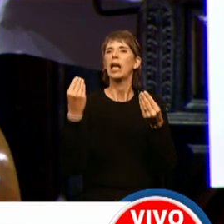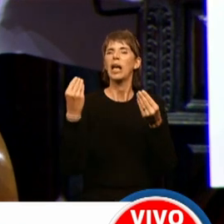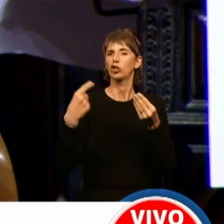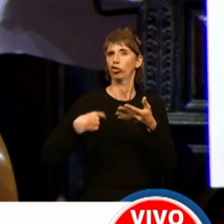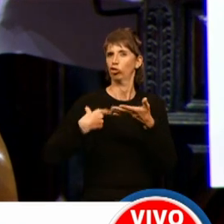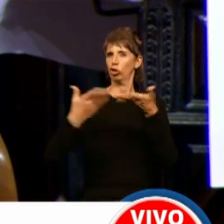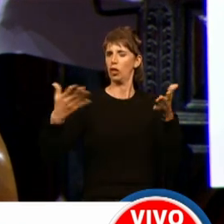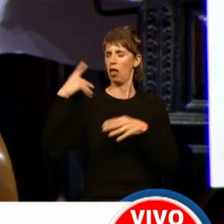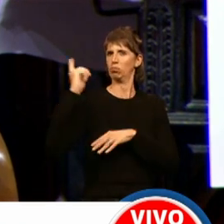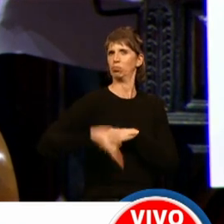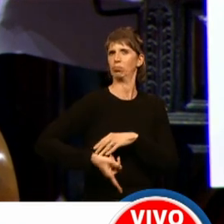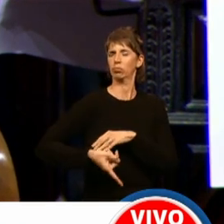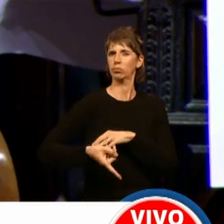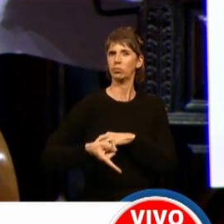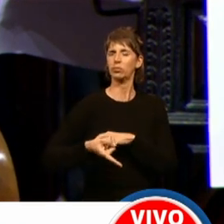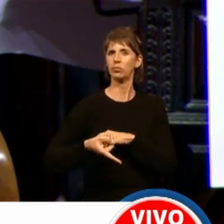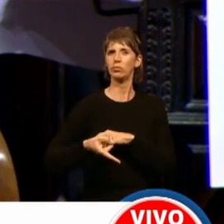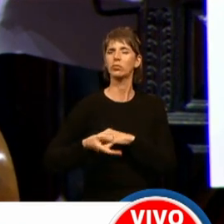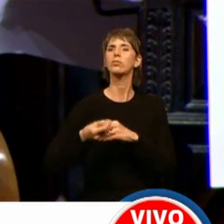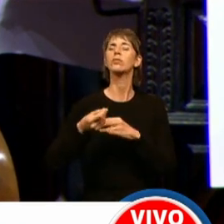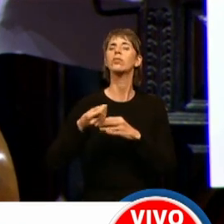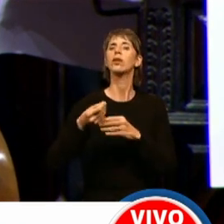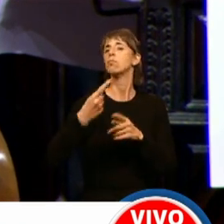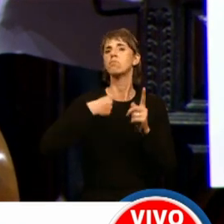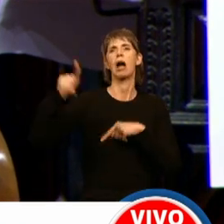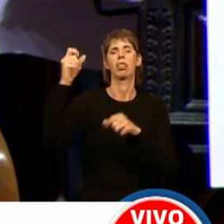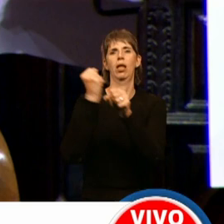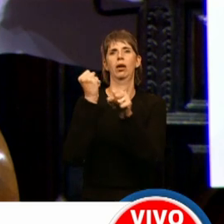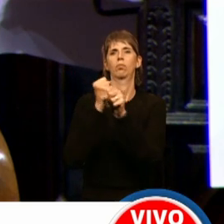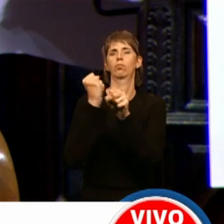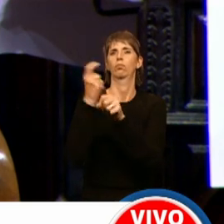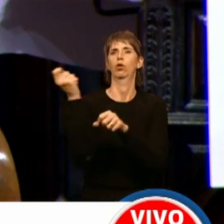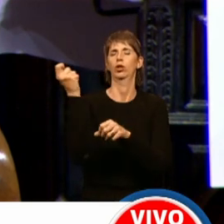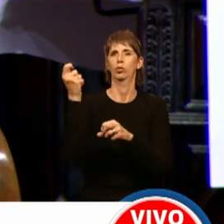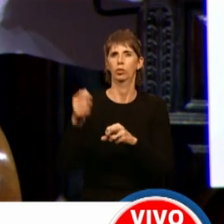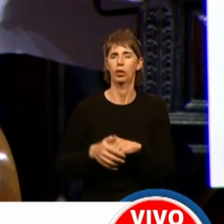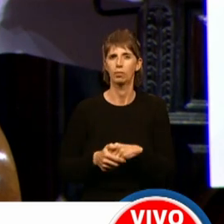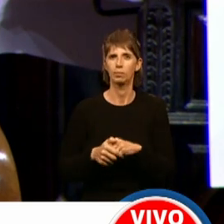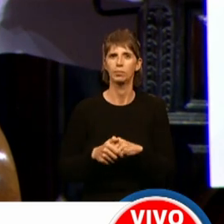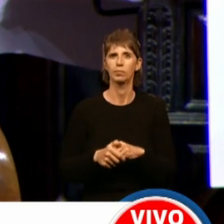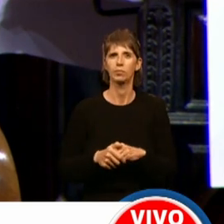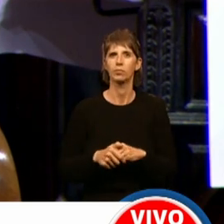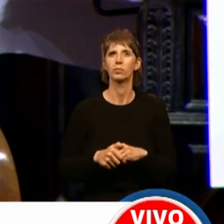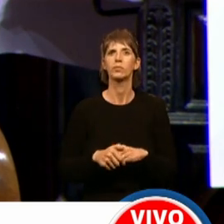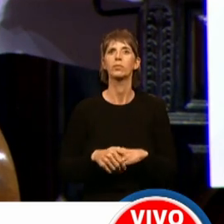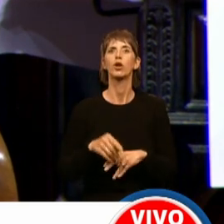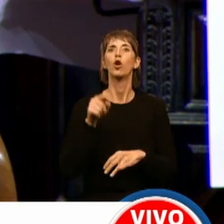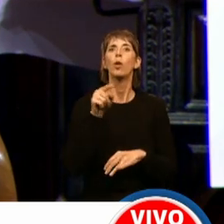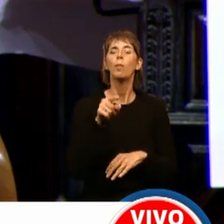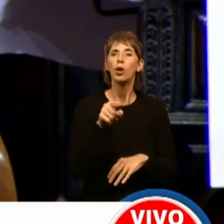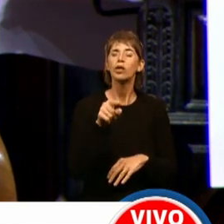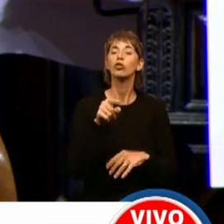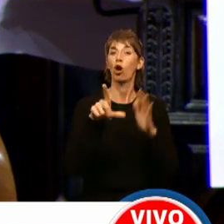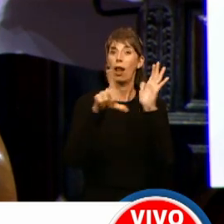social hacia el sistema prostituyente es por eso que el tratamiento de esta ley nos